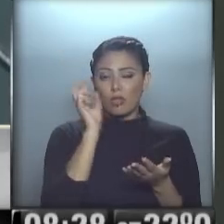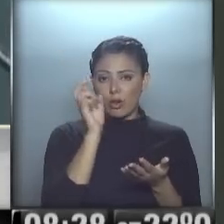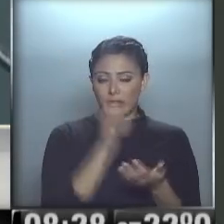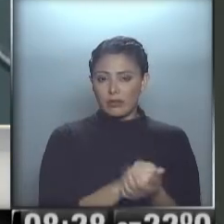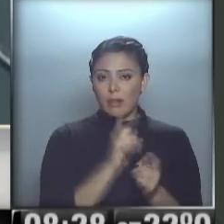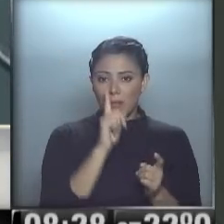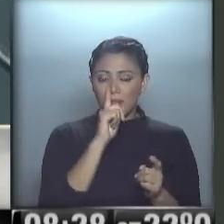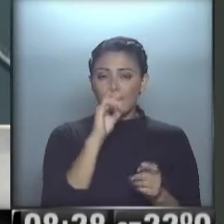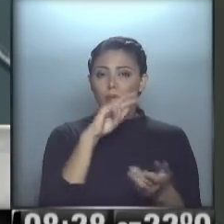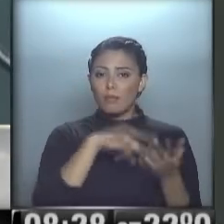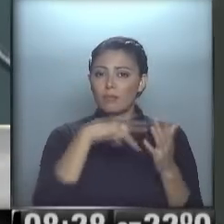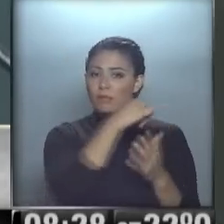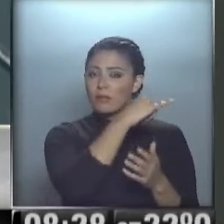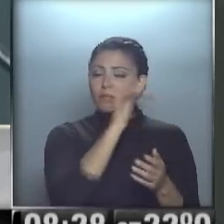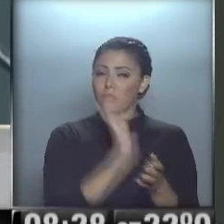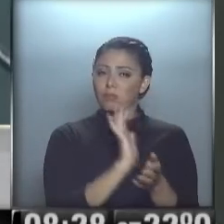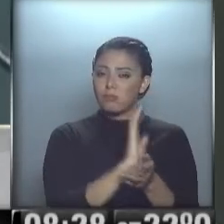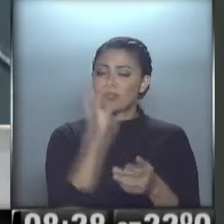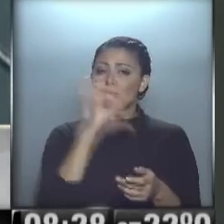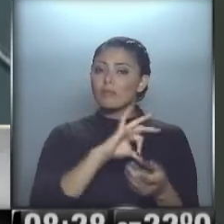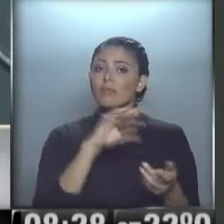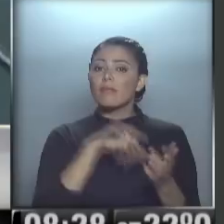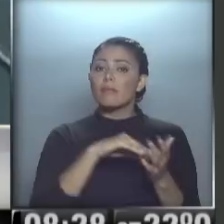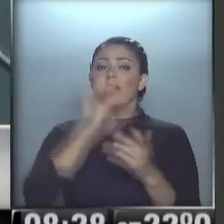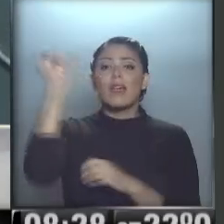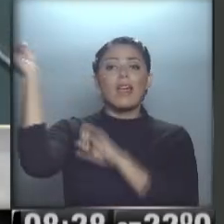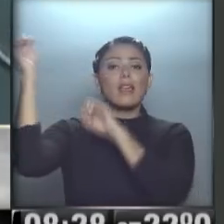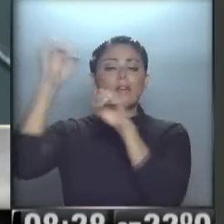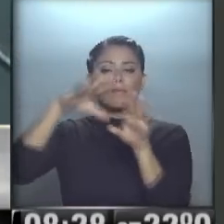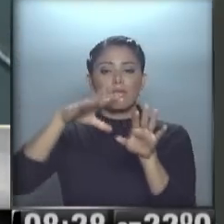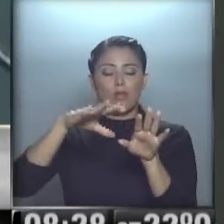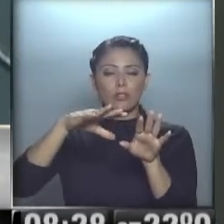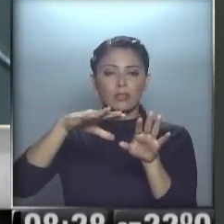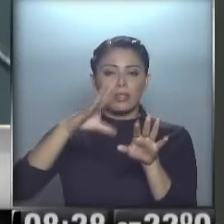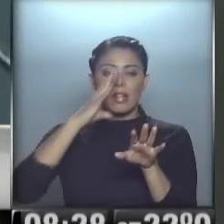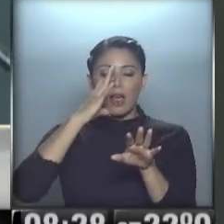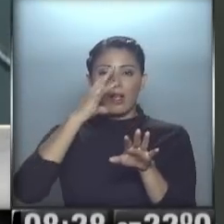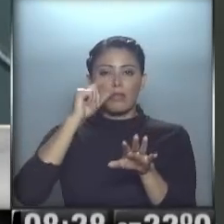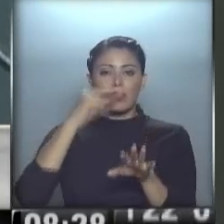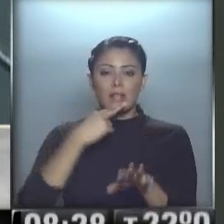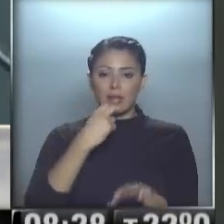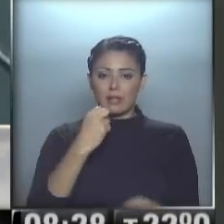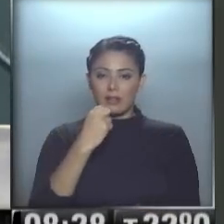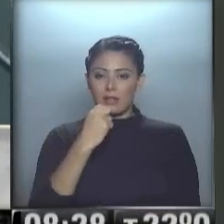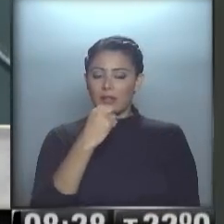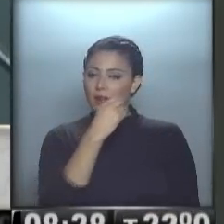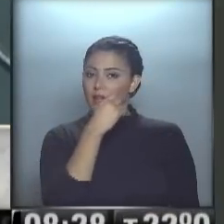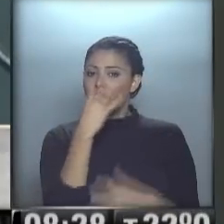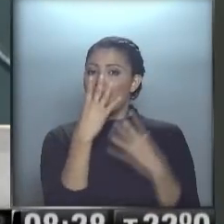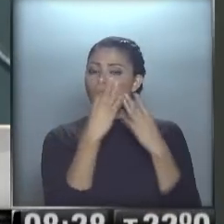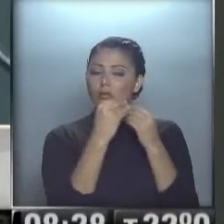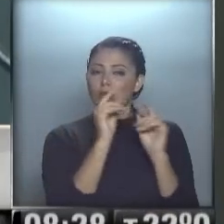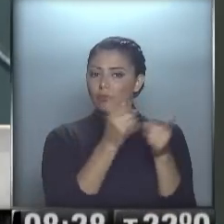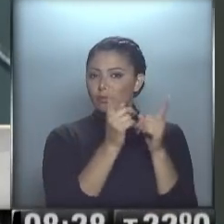este déficit energético tiene que ver con la importación de un componente energético destinado a mantener el nivel de